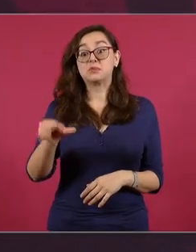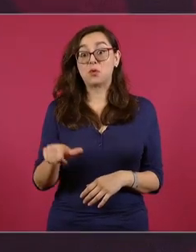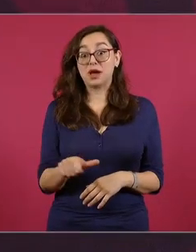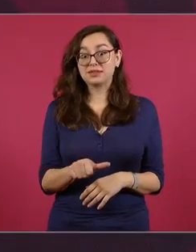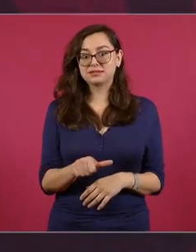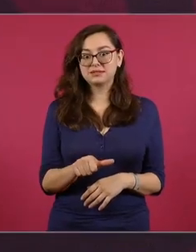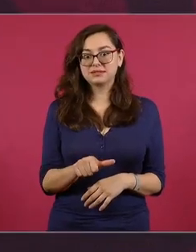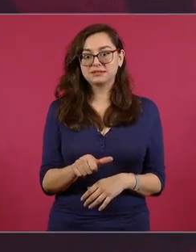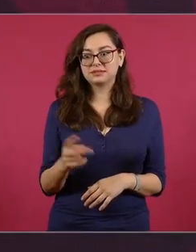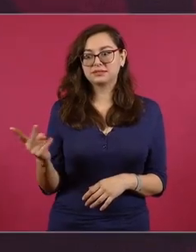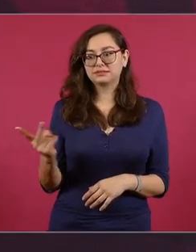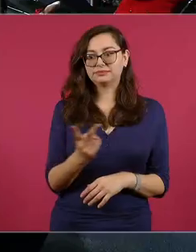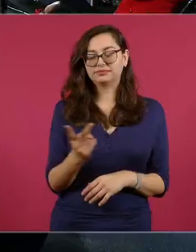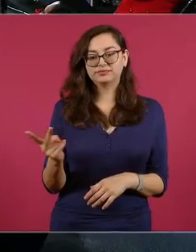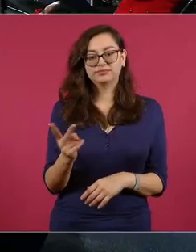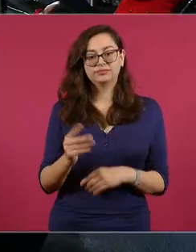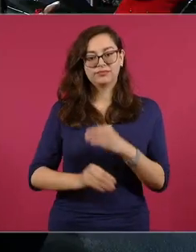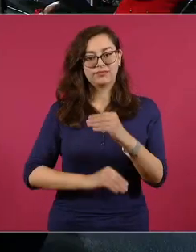porque